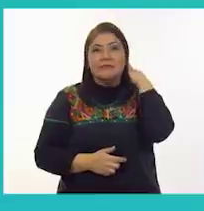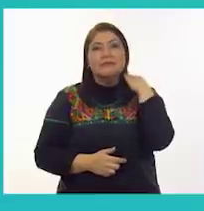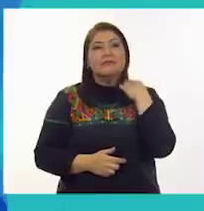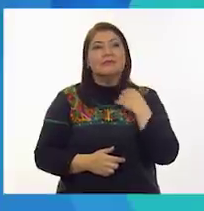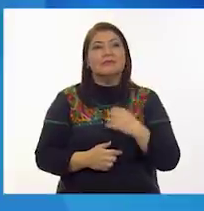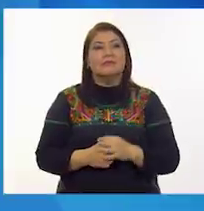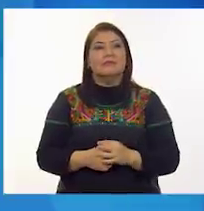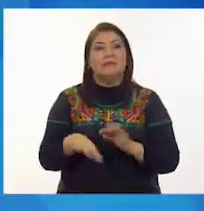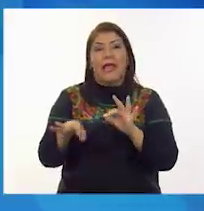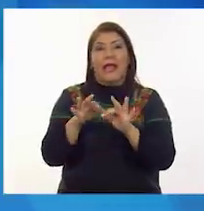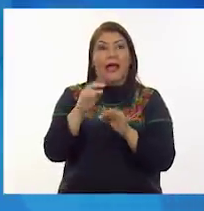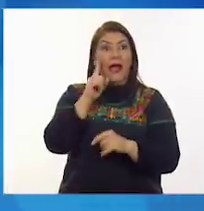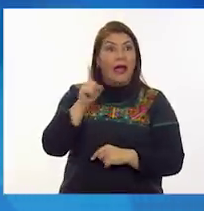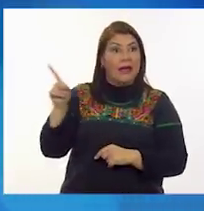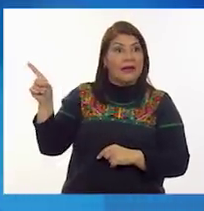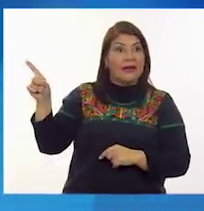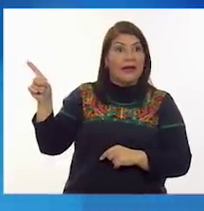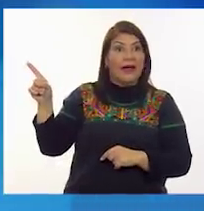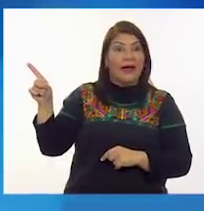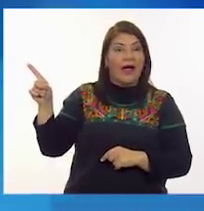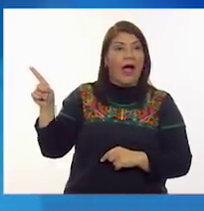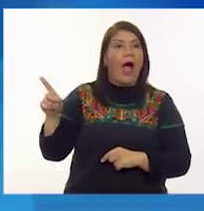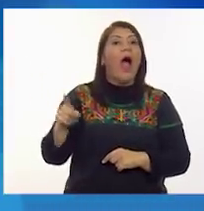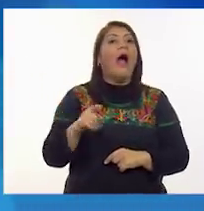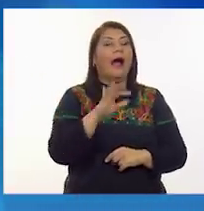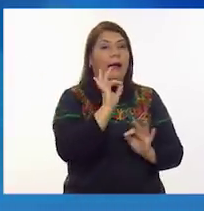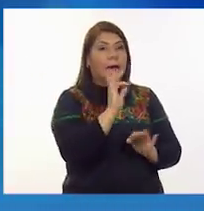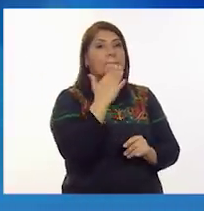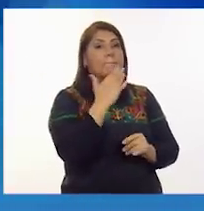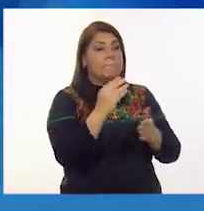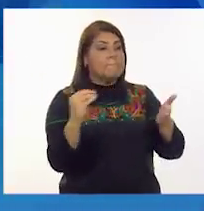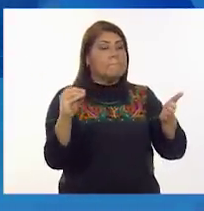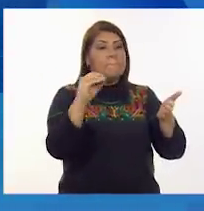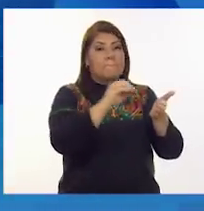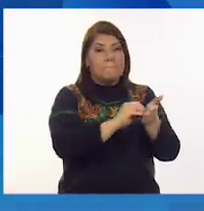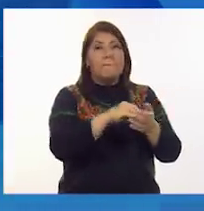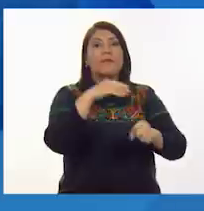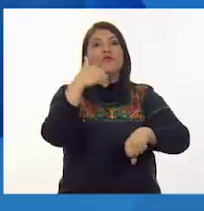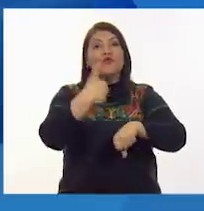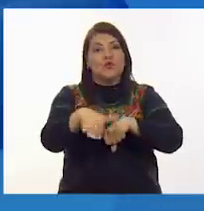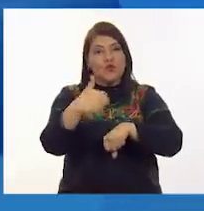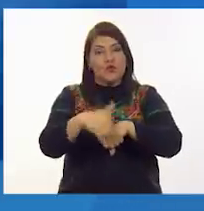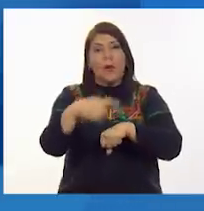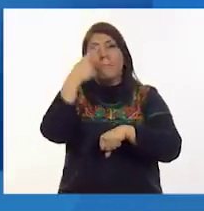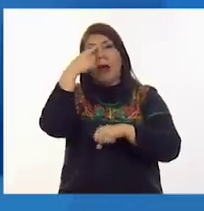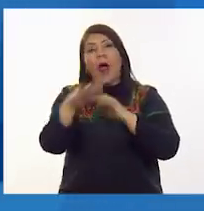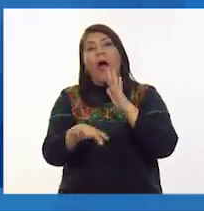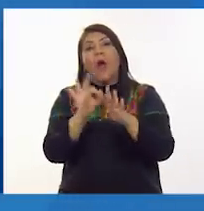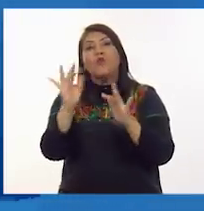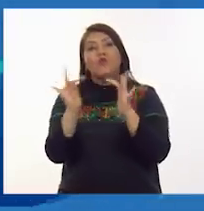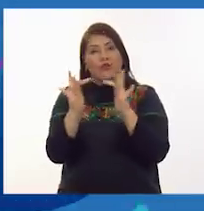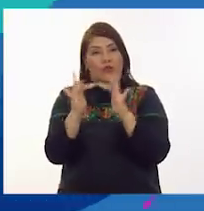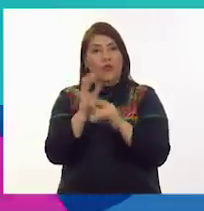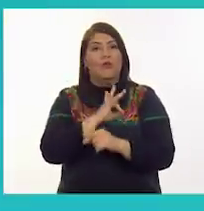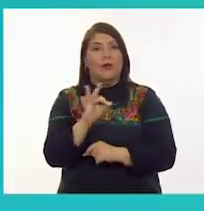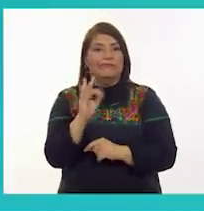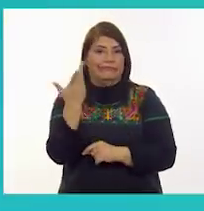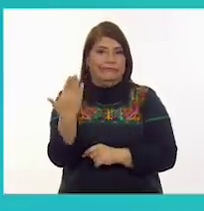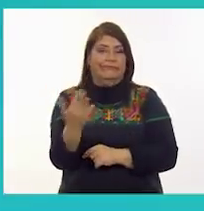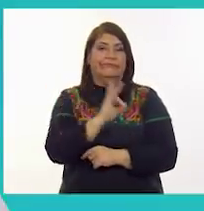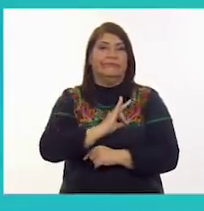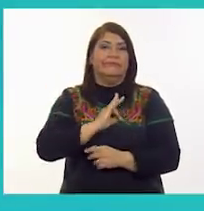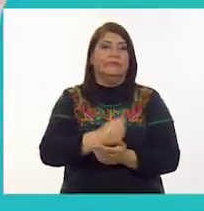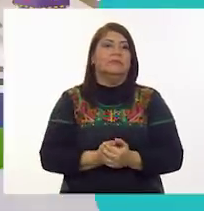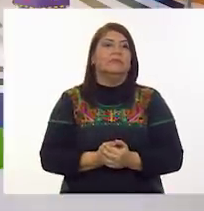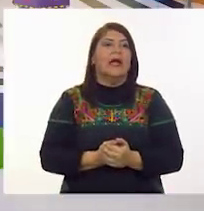Y ya lo tengo aquí. Muy bien. Veo que pusiste mi número para que puedan contactarse por si lo encuentran. Te felicito. Ay, pues ya vieron mi